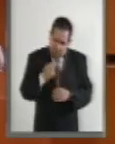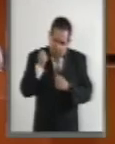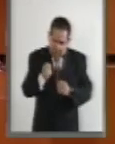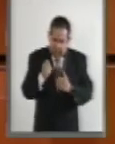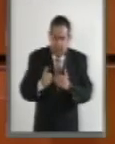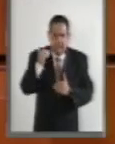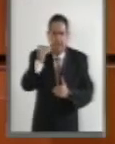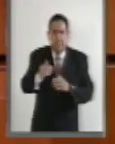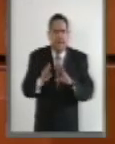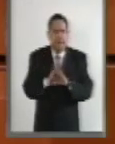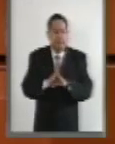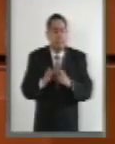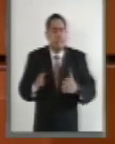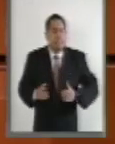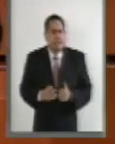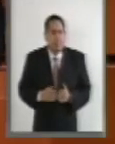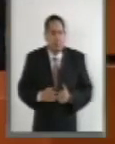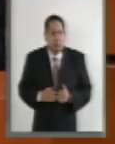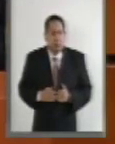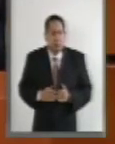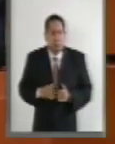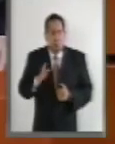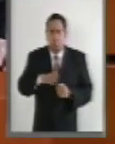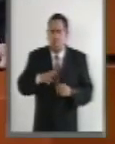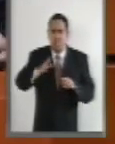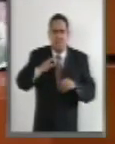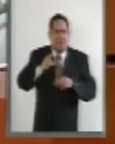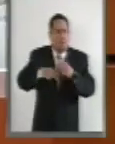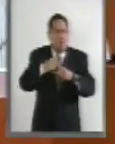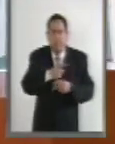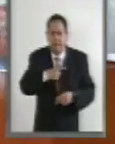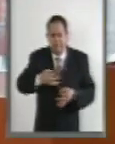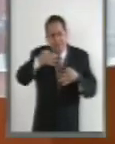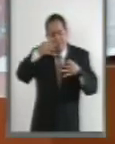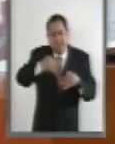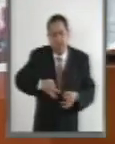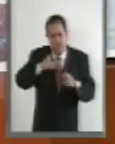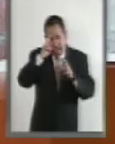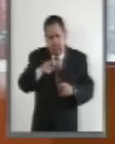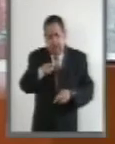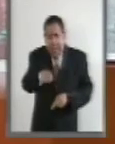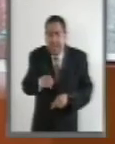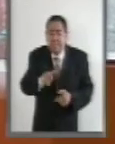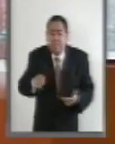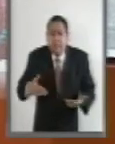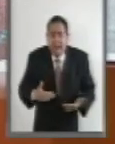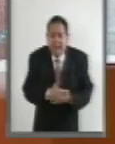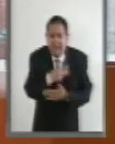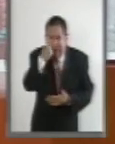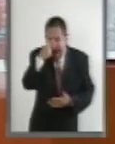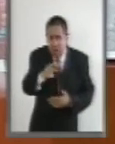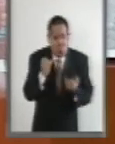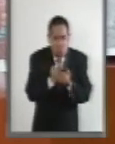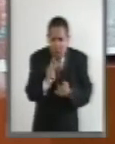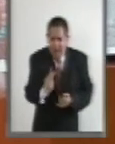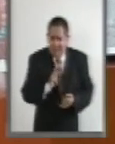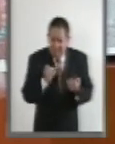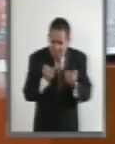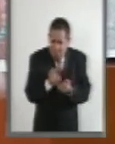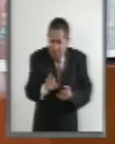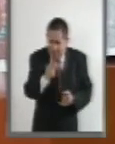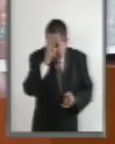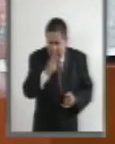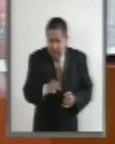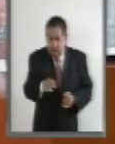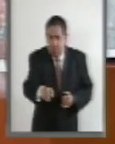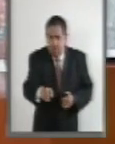exigencia a lo digno que merece un mexicano como él, a